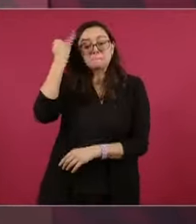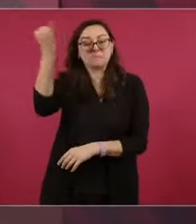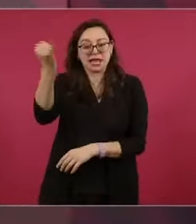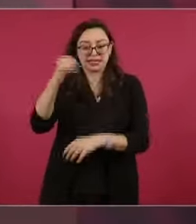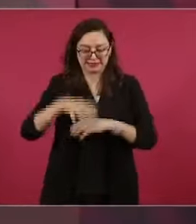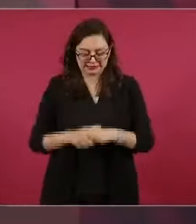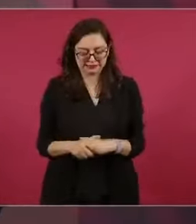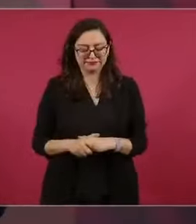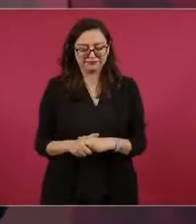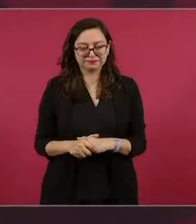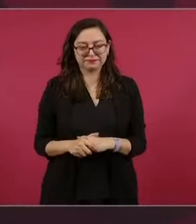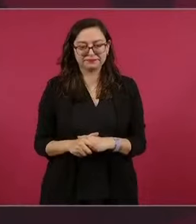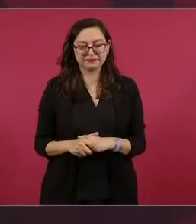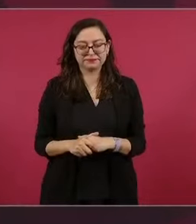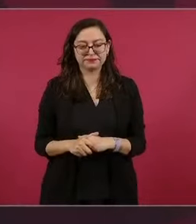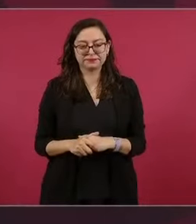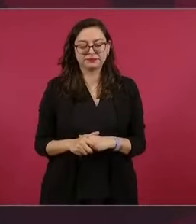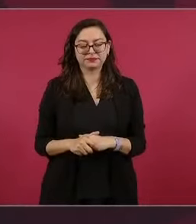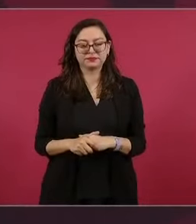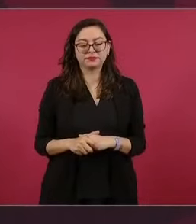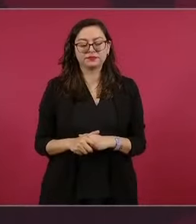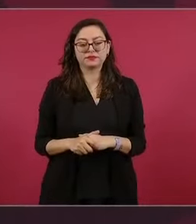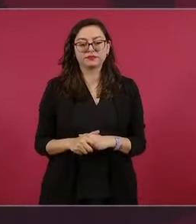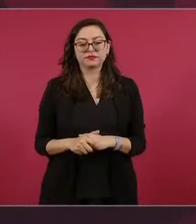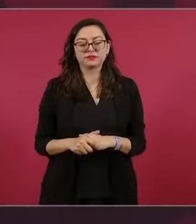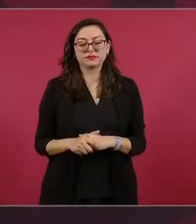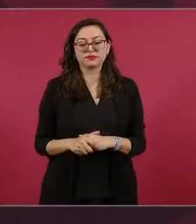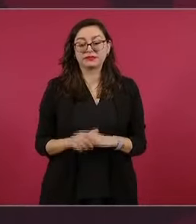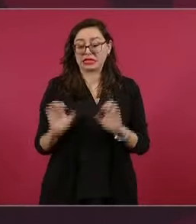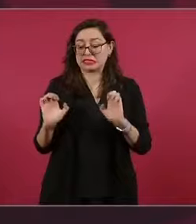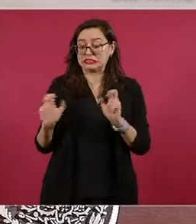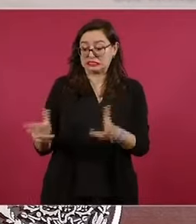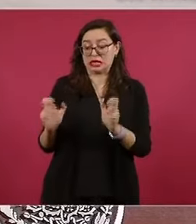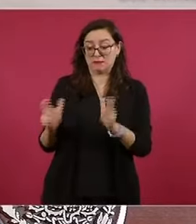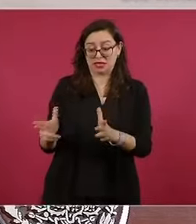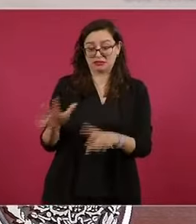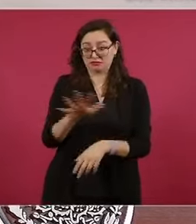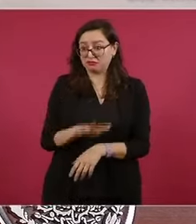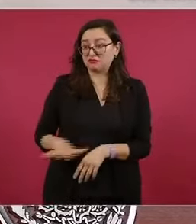75% de los habitantes de Chiapas